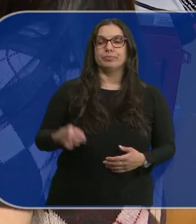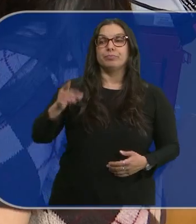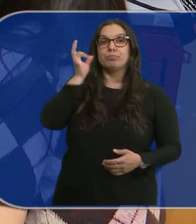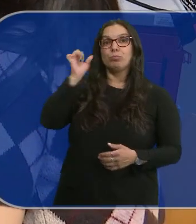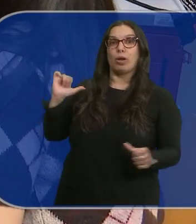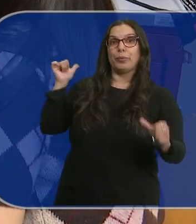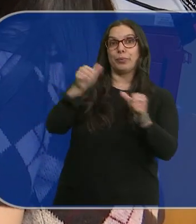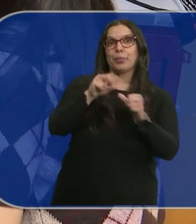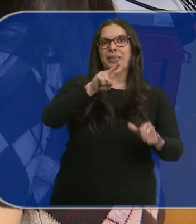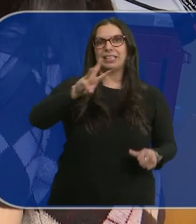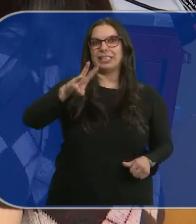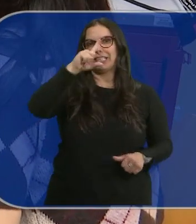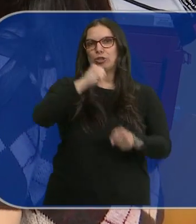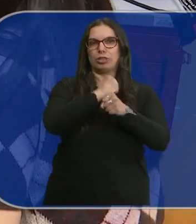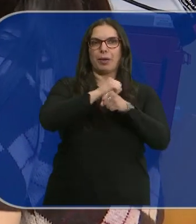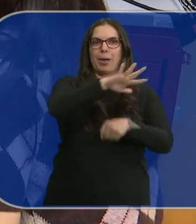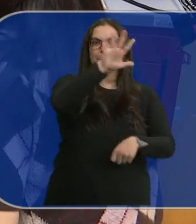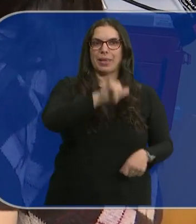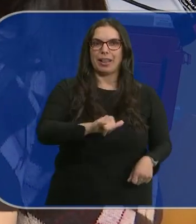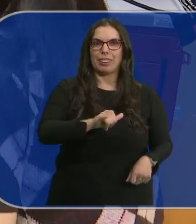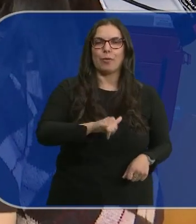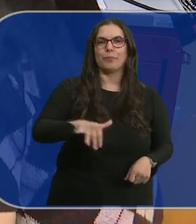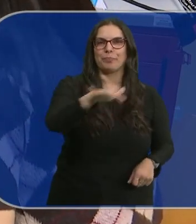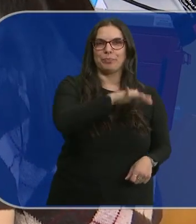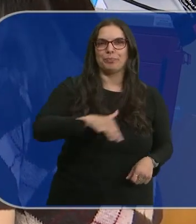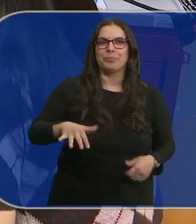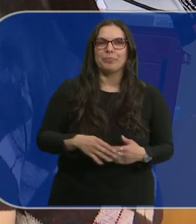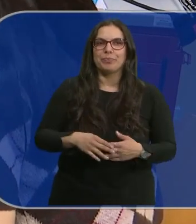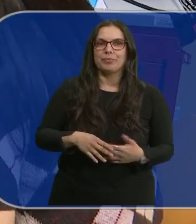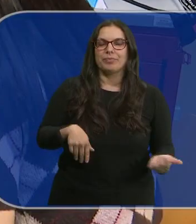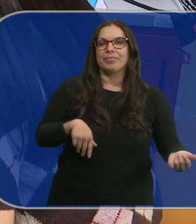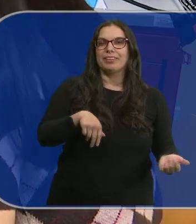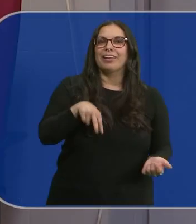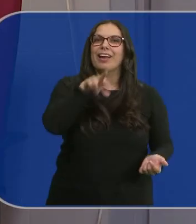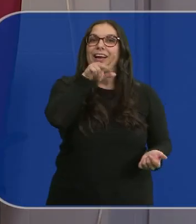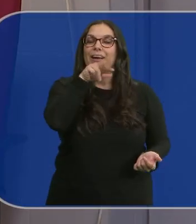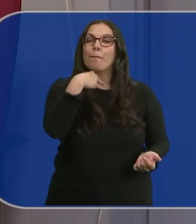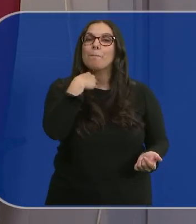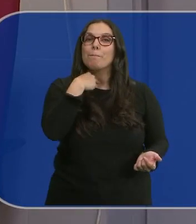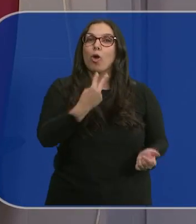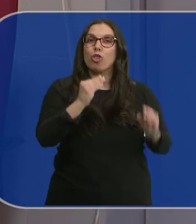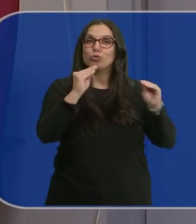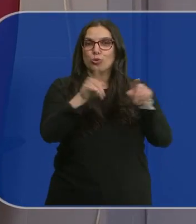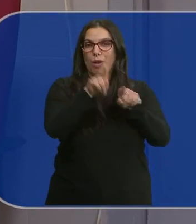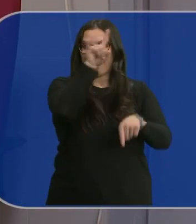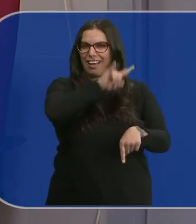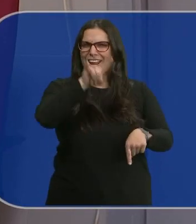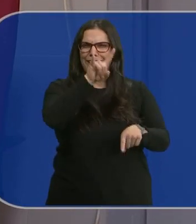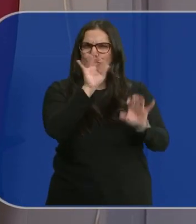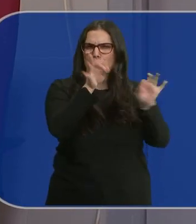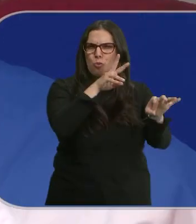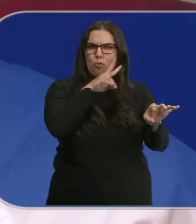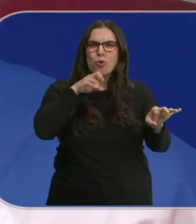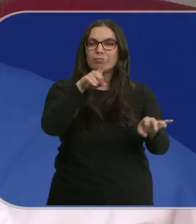23 años en El Bierzo. Buenos días, Monse, ¿qué tal? Y el acento canario sigue intacto. Yamilet Rodríguez